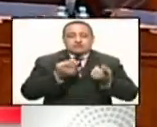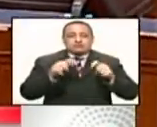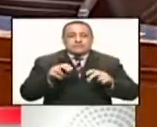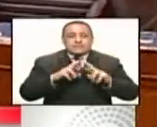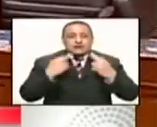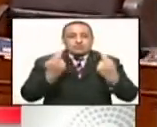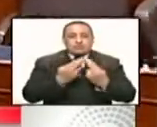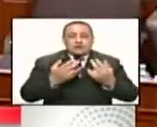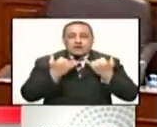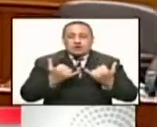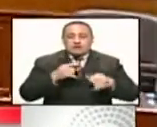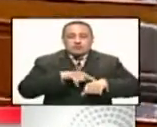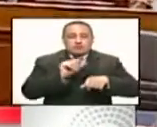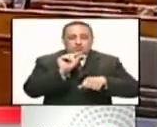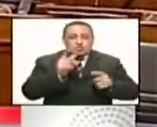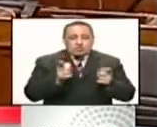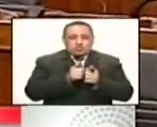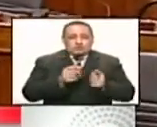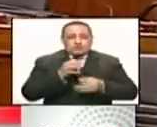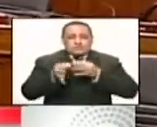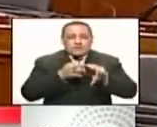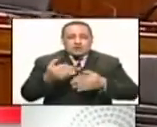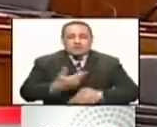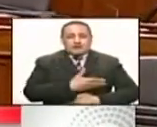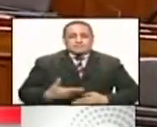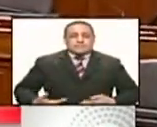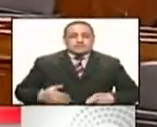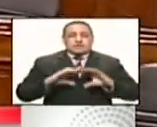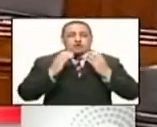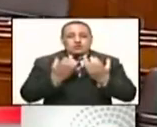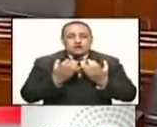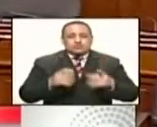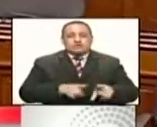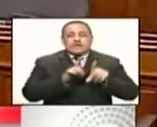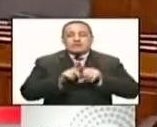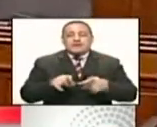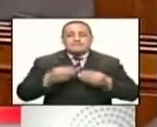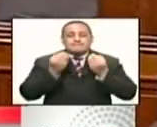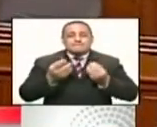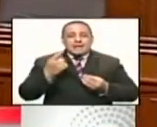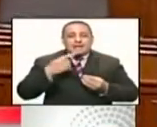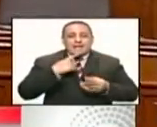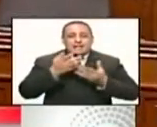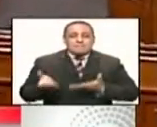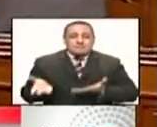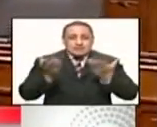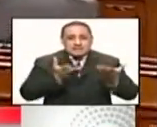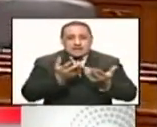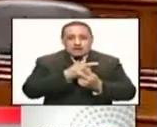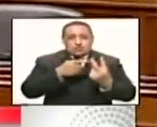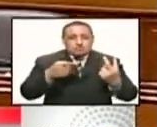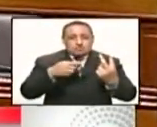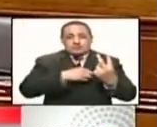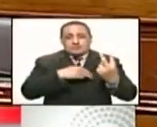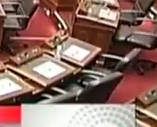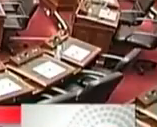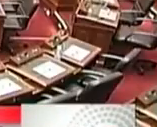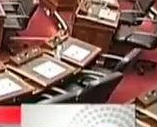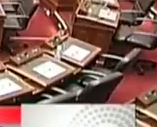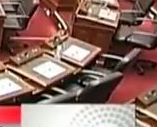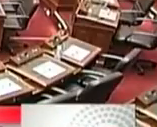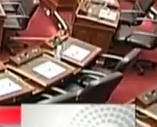para poder iniciar un procedimiento, nada más. Acá el Tribunal Constitucional no tiene nada que ver. Acá lo que tiene que ver es el Jurado Nacional de